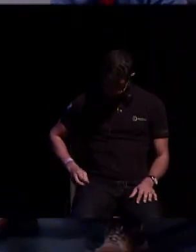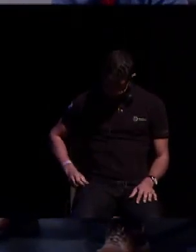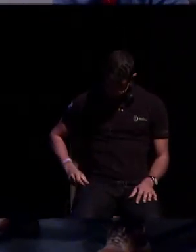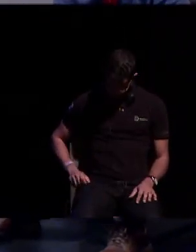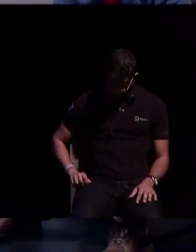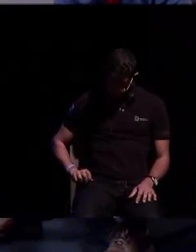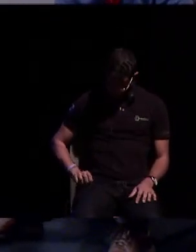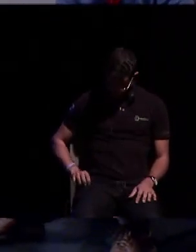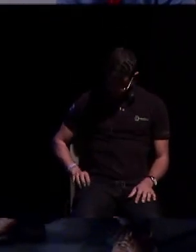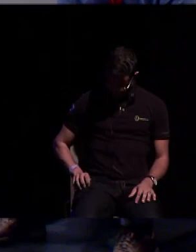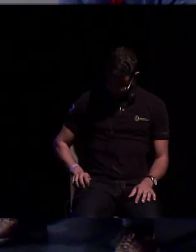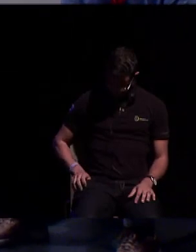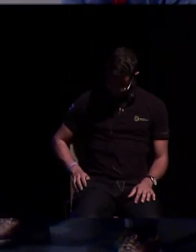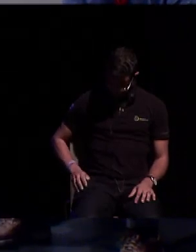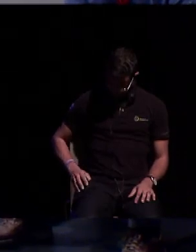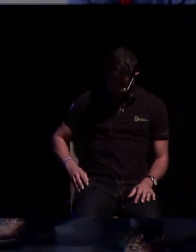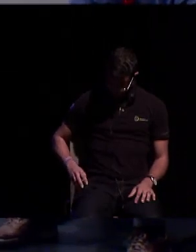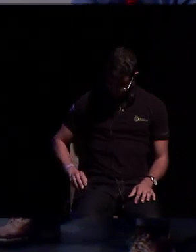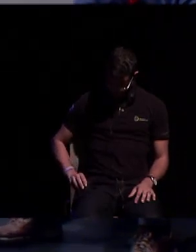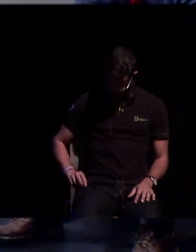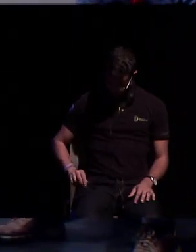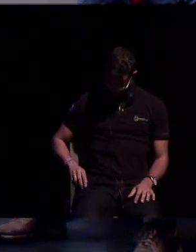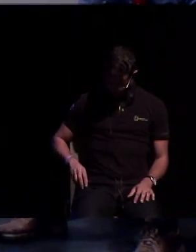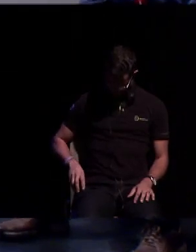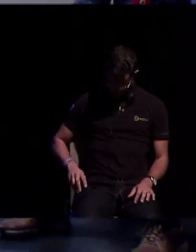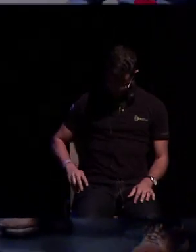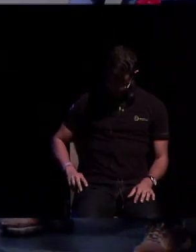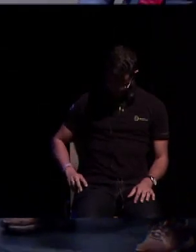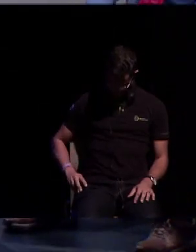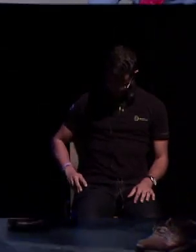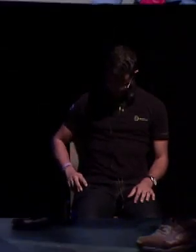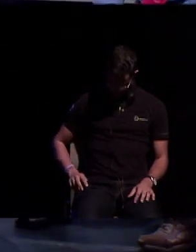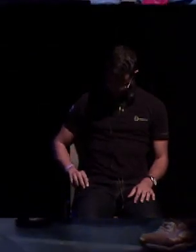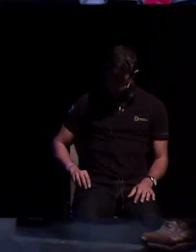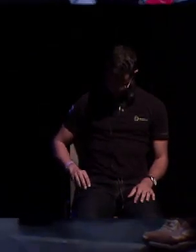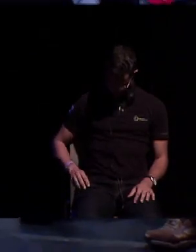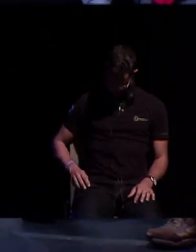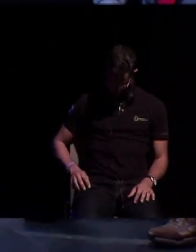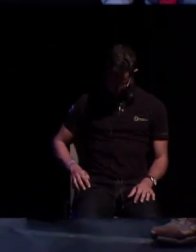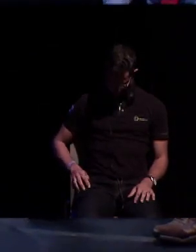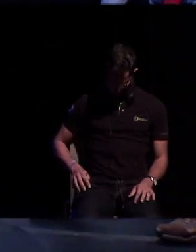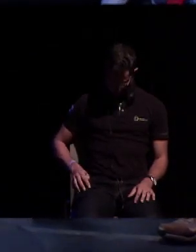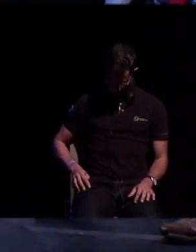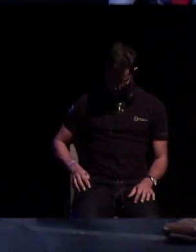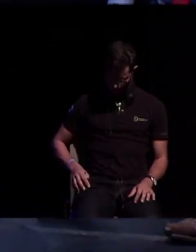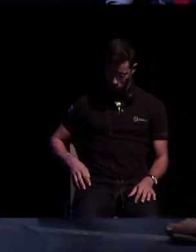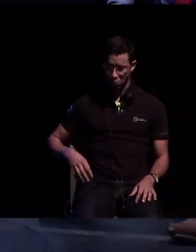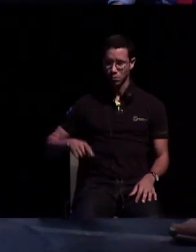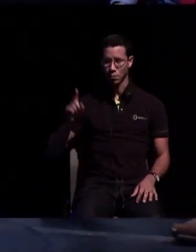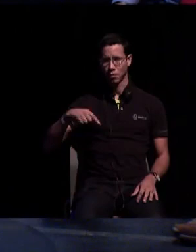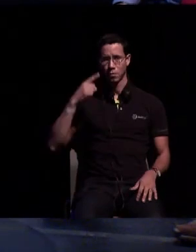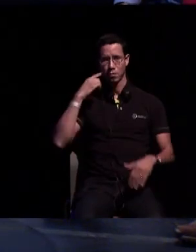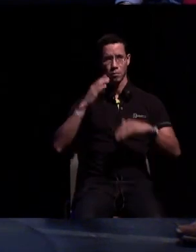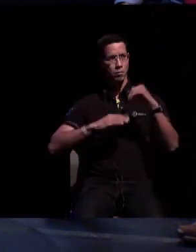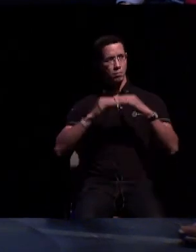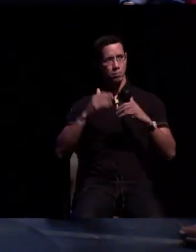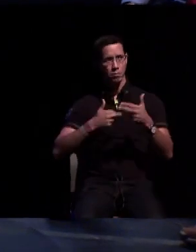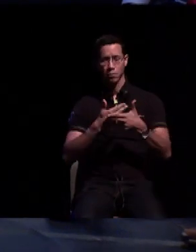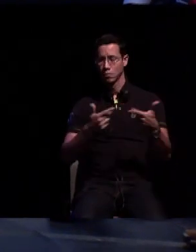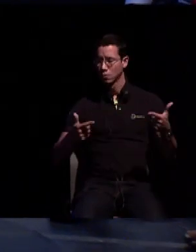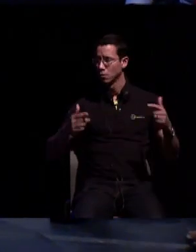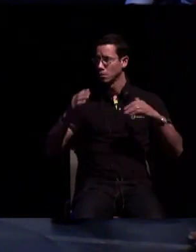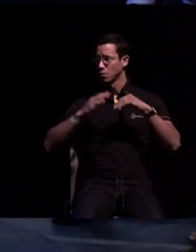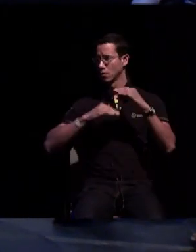ejercicio de esos derechos que siguen ahí en hermosos documentos como el Código de Ética, pero que no llegan a la práctica.